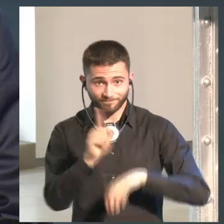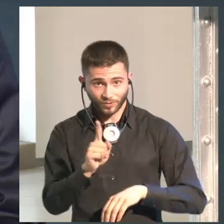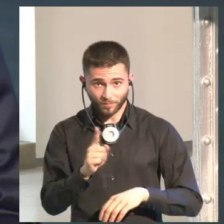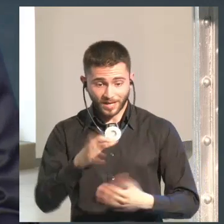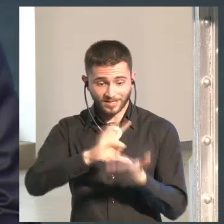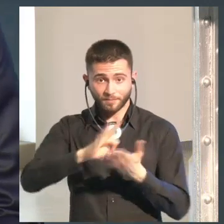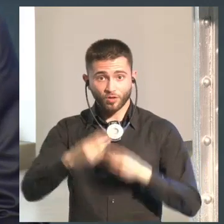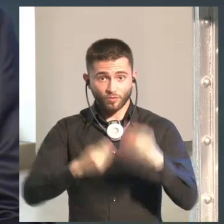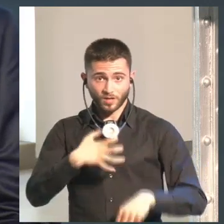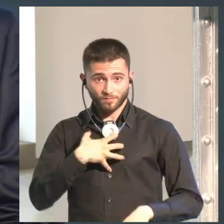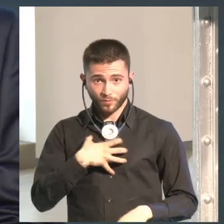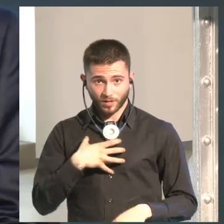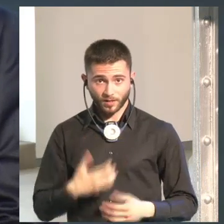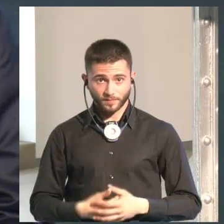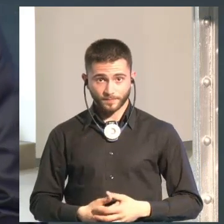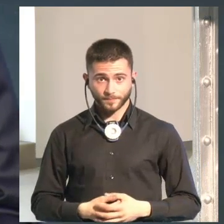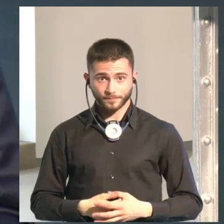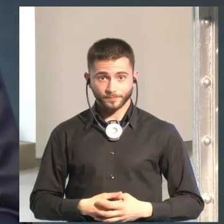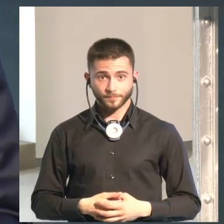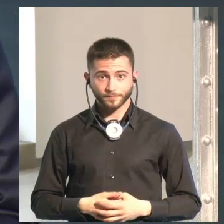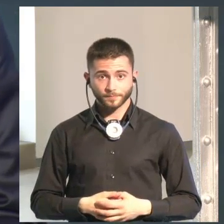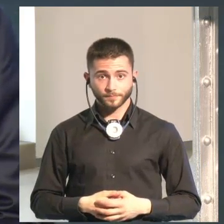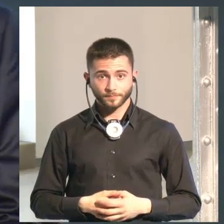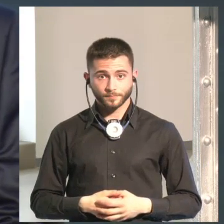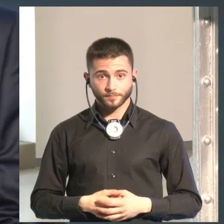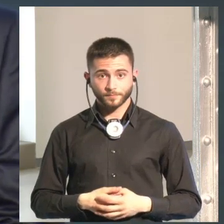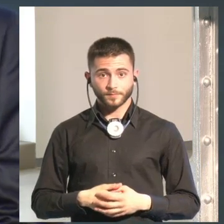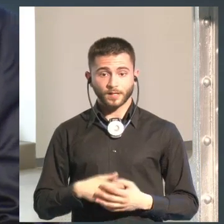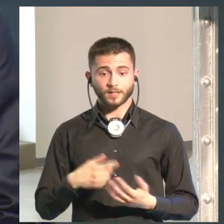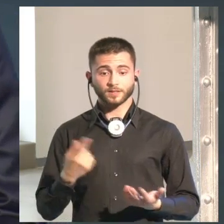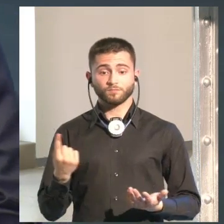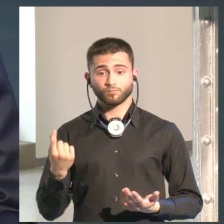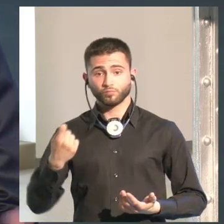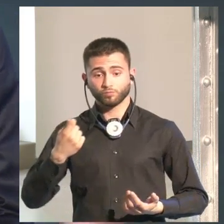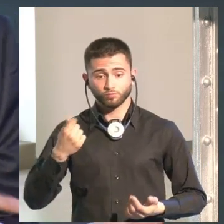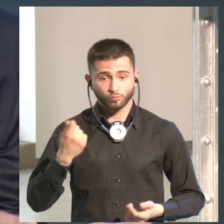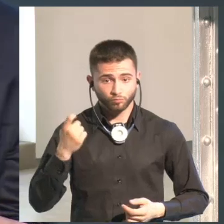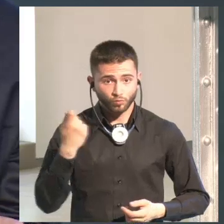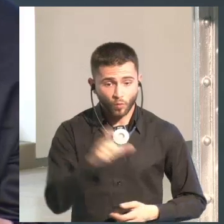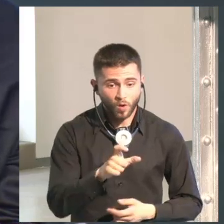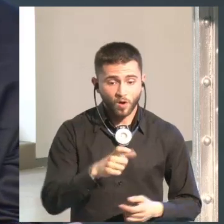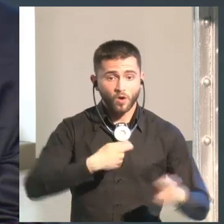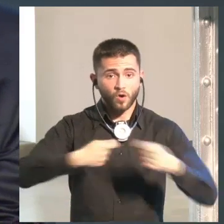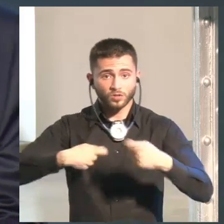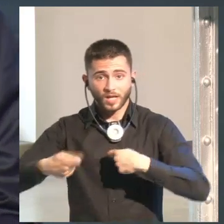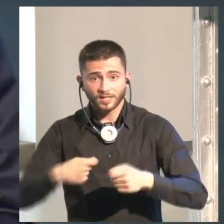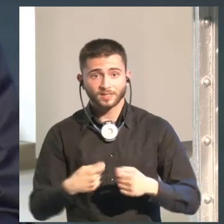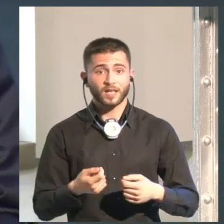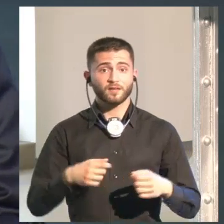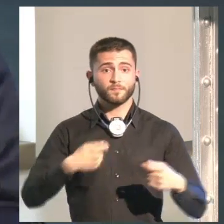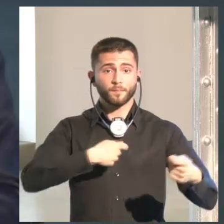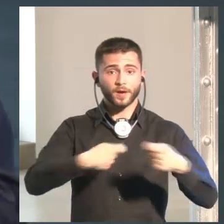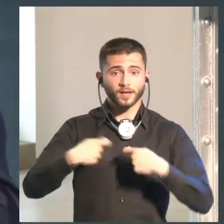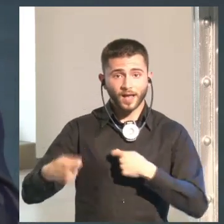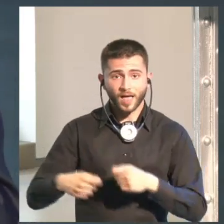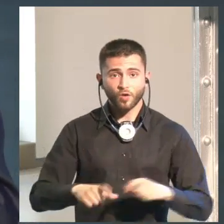servicio. Y estamos hablando, piensen en las cuotas de mercado de las redes sociales, de los grandes jugadores, o